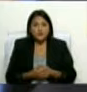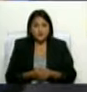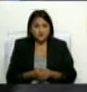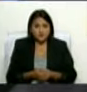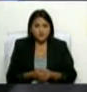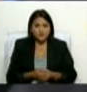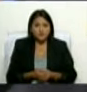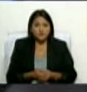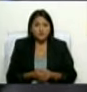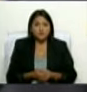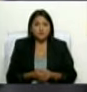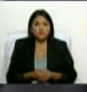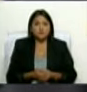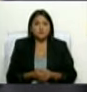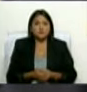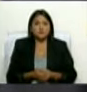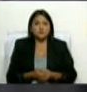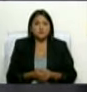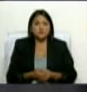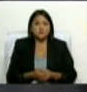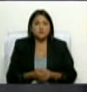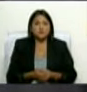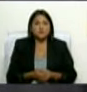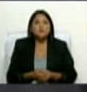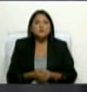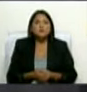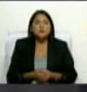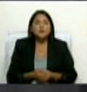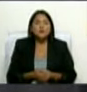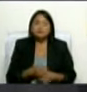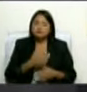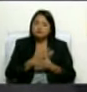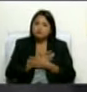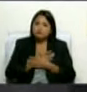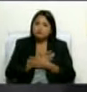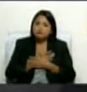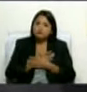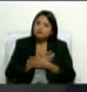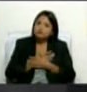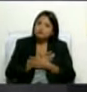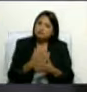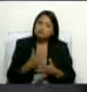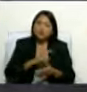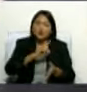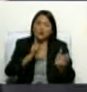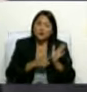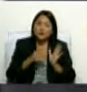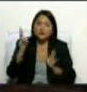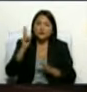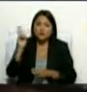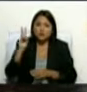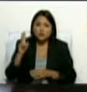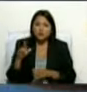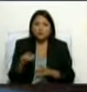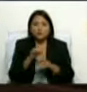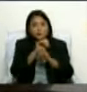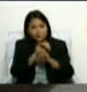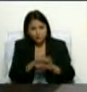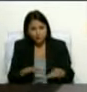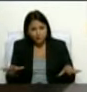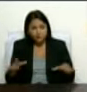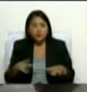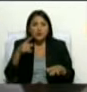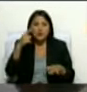es nuestro. Venezuela, todo nuestro comando de campaña está dispuesto a nivel de todo el país, y en el Monaga ya estamos desplegados con